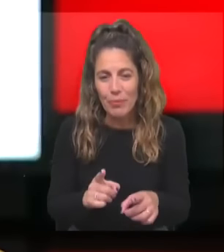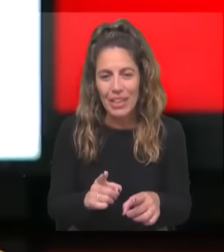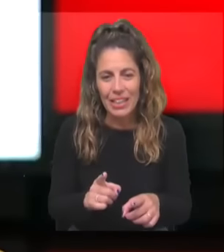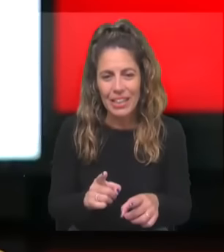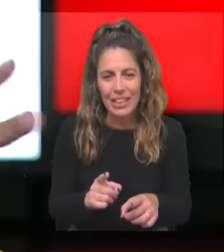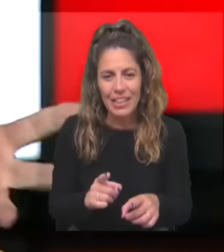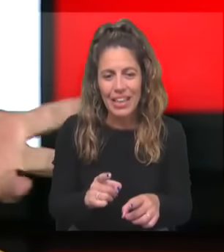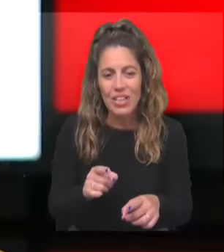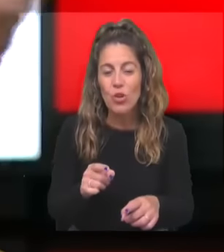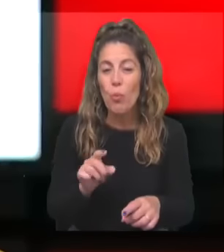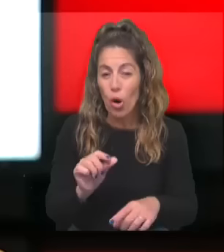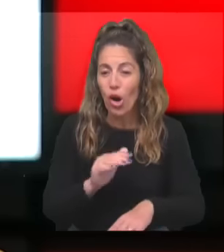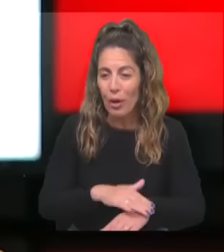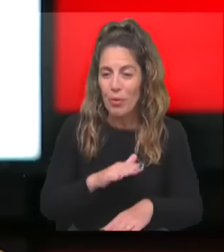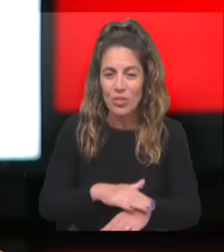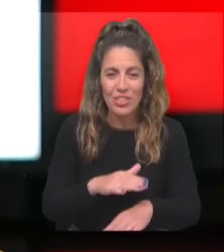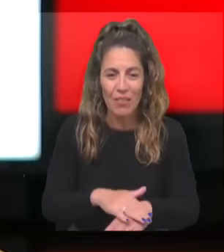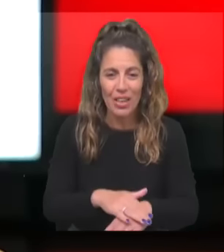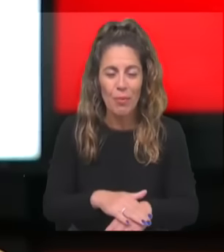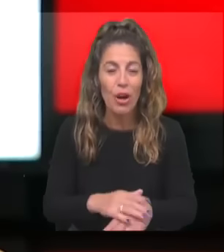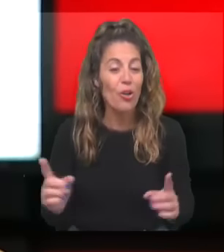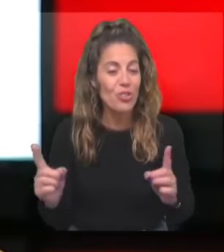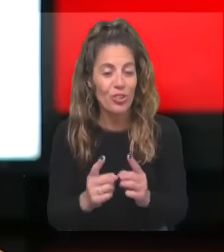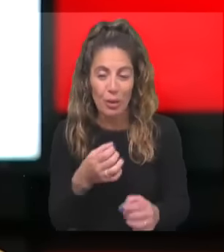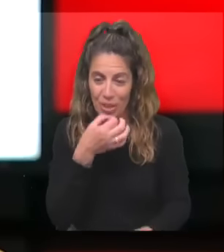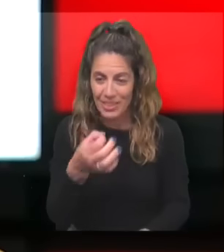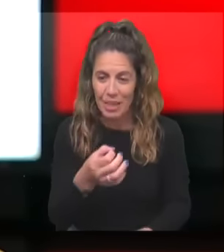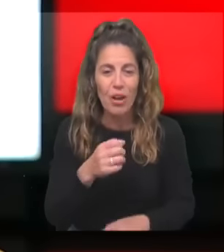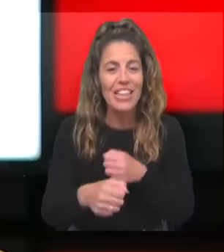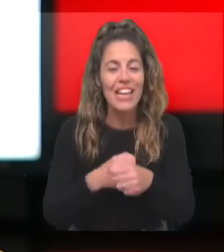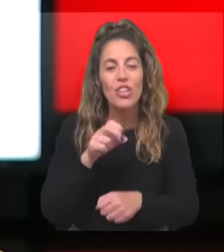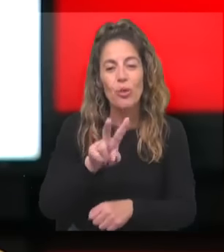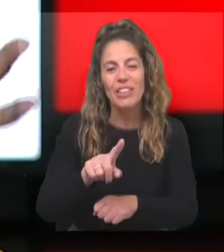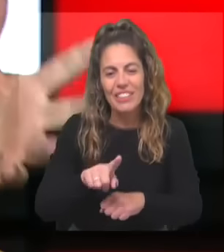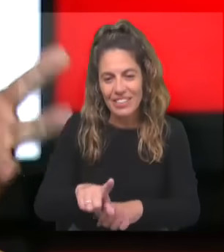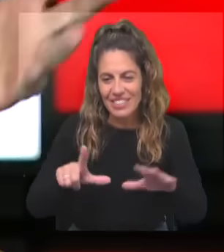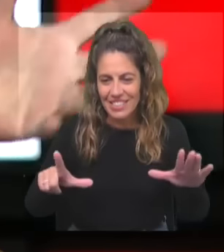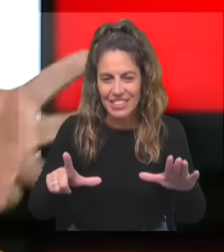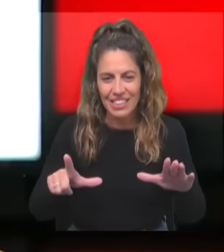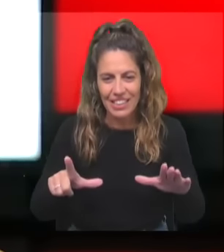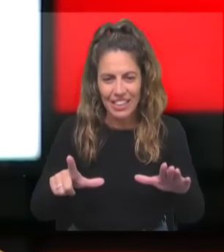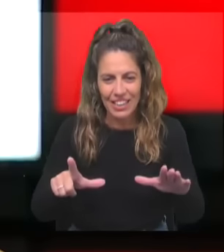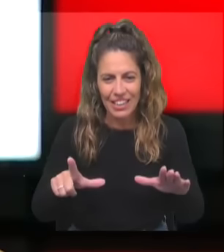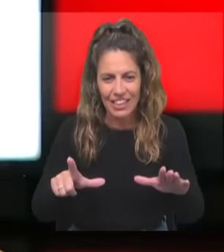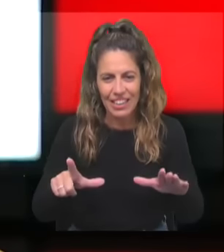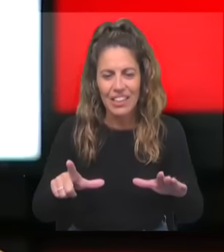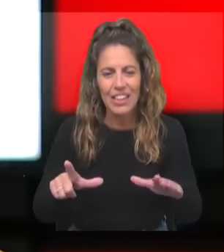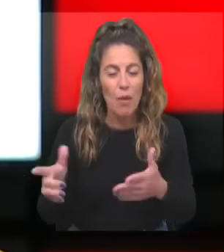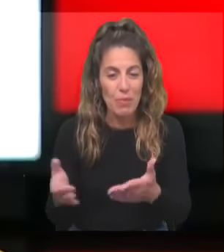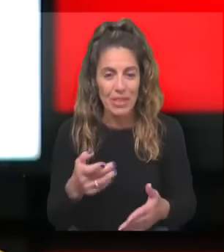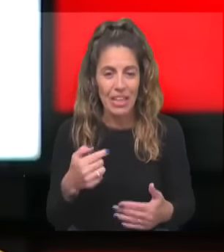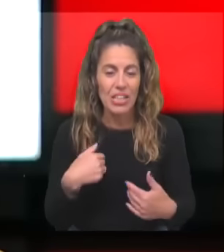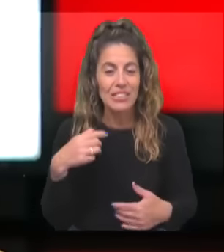responsable de esto, porque en realidad estábamos ahora cuando nos encontramos, en el 2017 es que él me invita, yo siendo senador, y